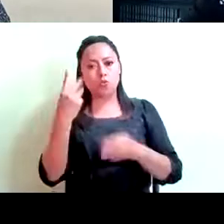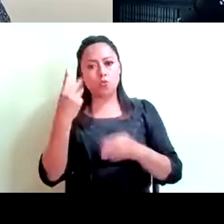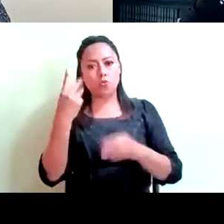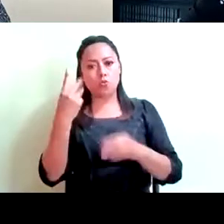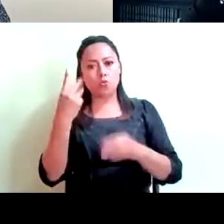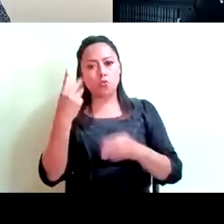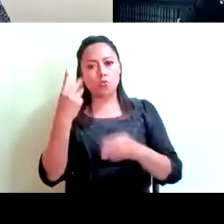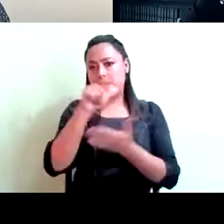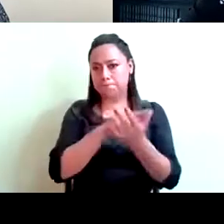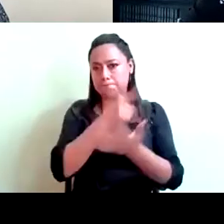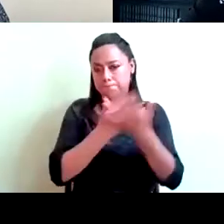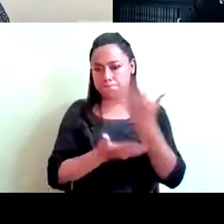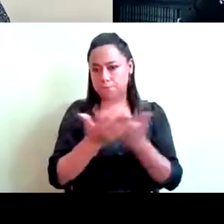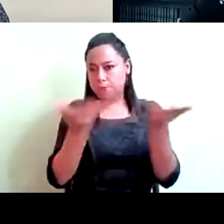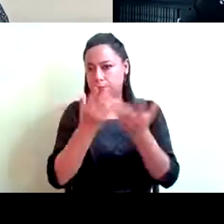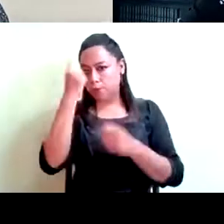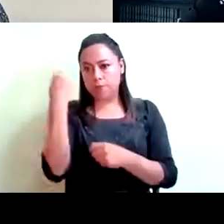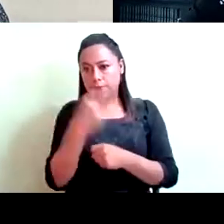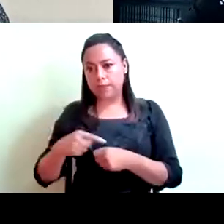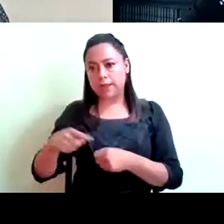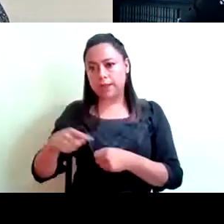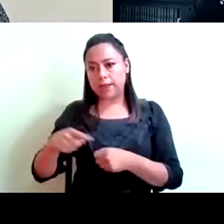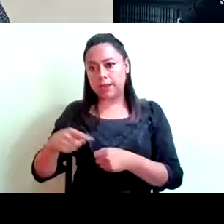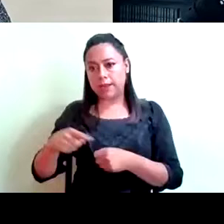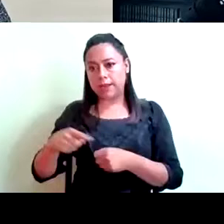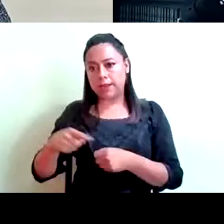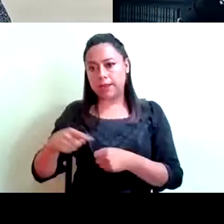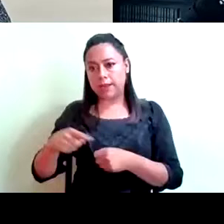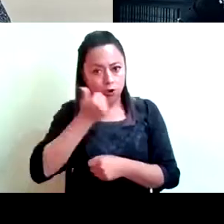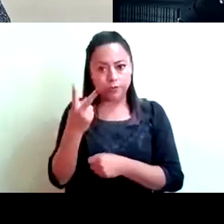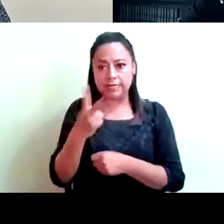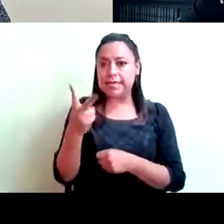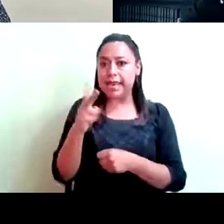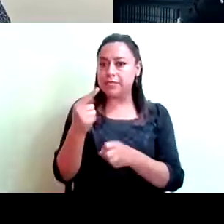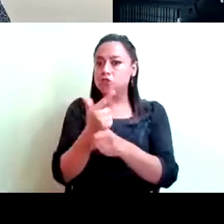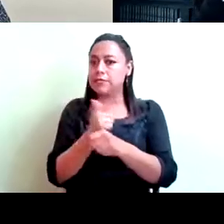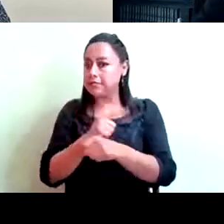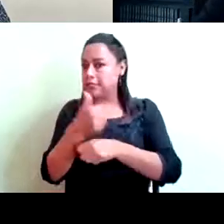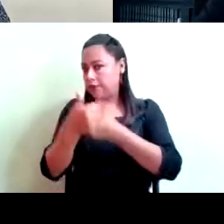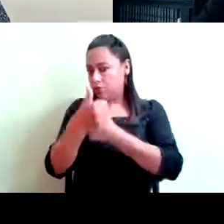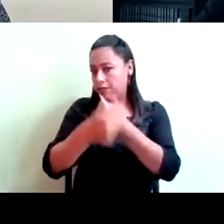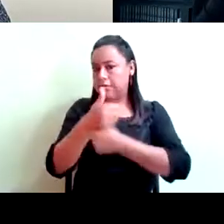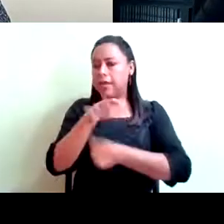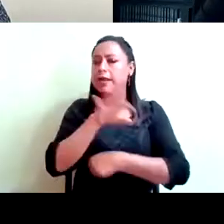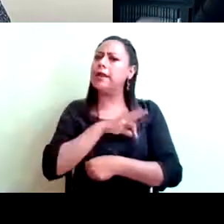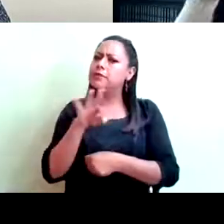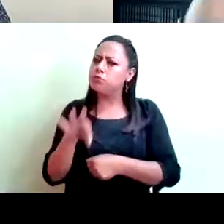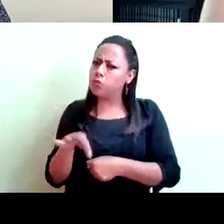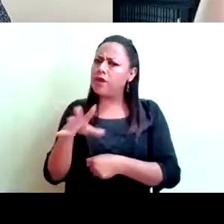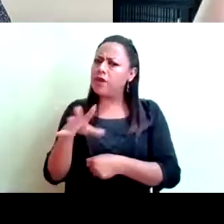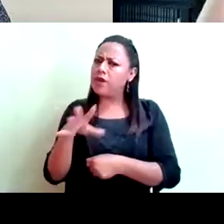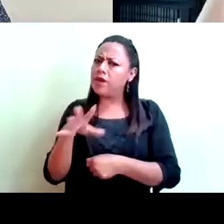fin de que los estudiantes de ambas licenciaturas puedan adquirir los conocimientos básicos del